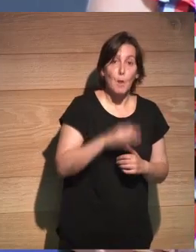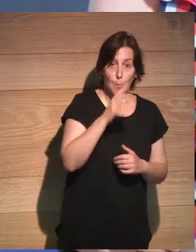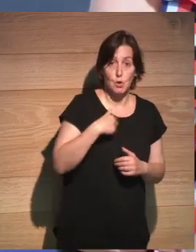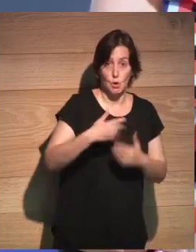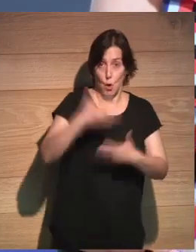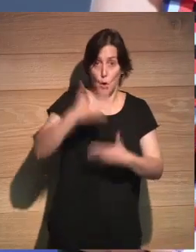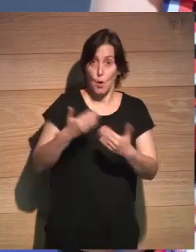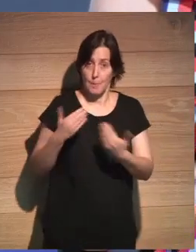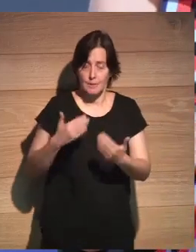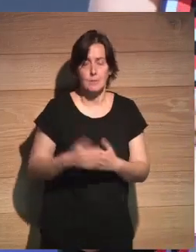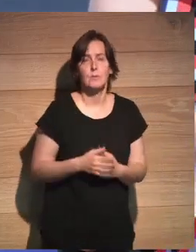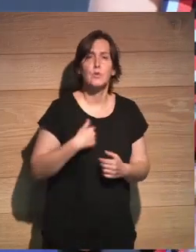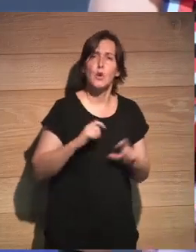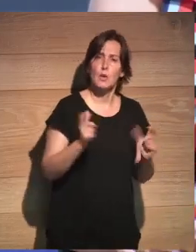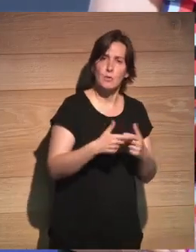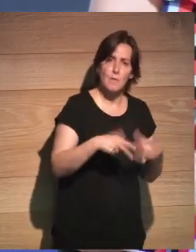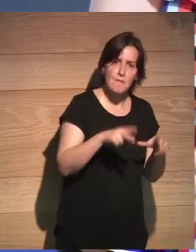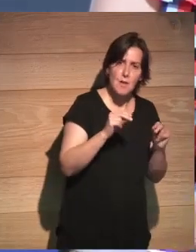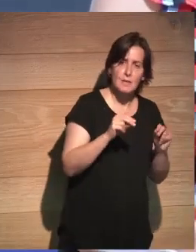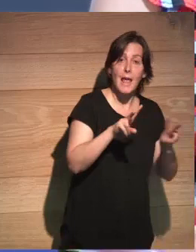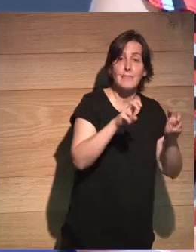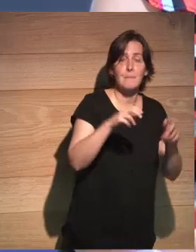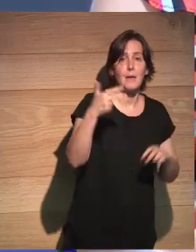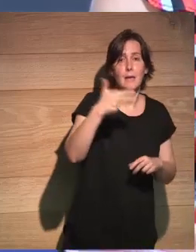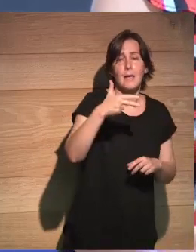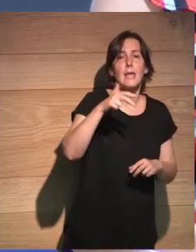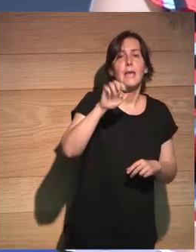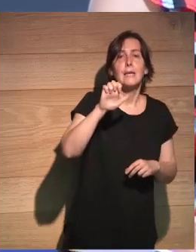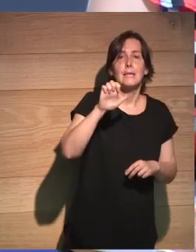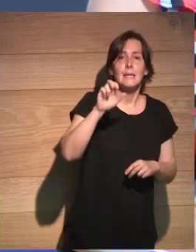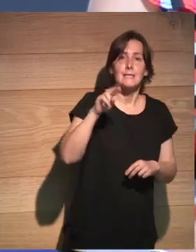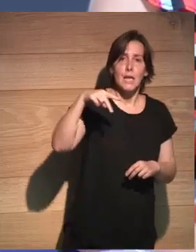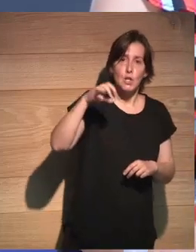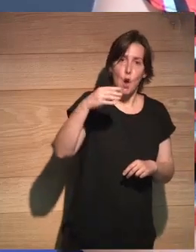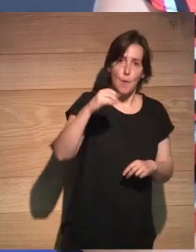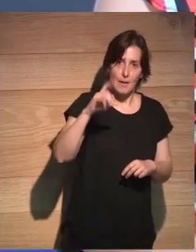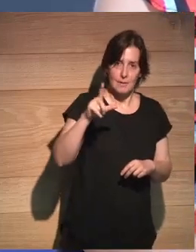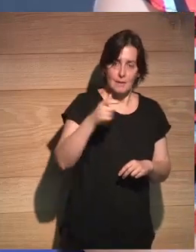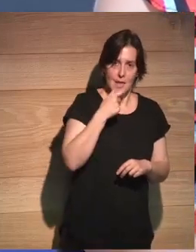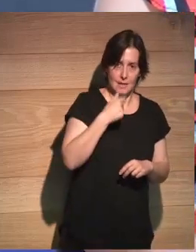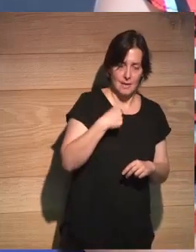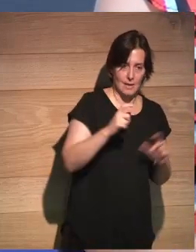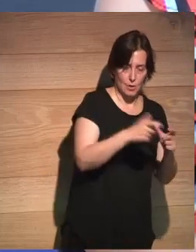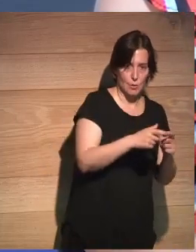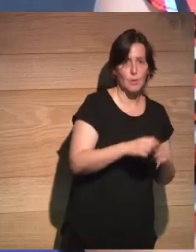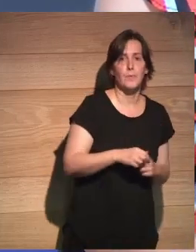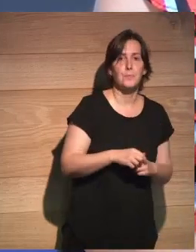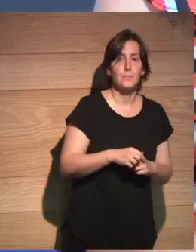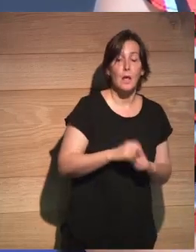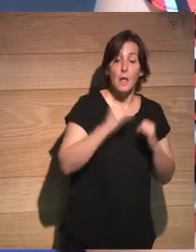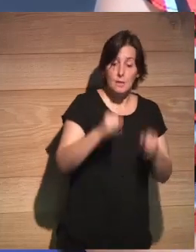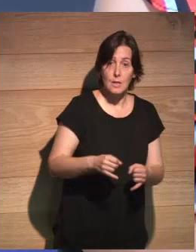Venía yo precisamente de una reunión sobre Chernóbil en Inglaterra y me encontré al aterrizar aquí en Madrid que había sacado un gran